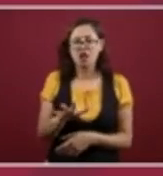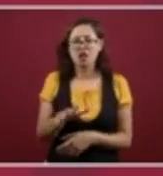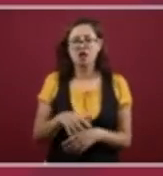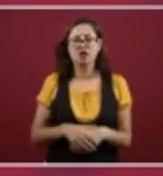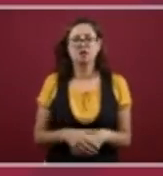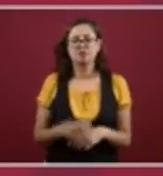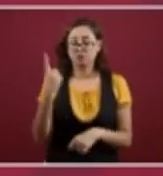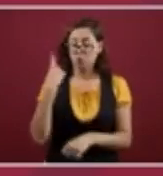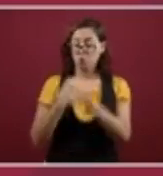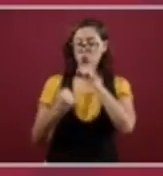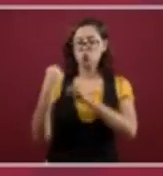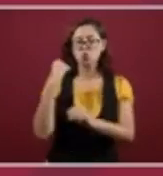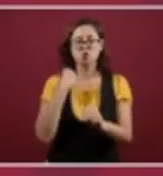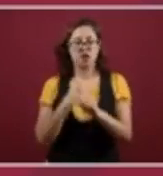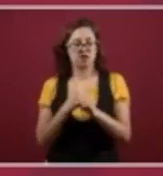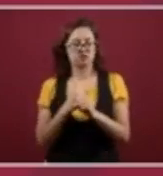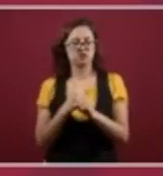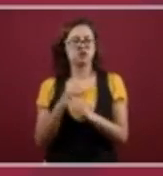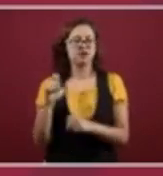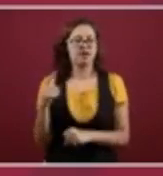Ejercieron el año pasado